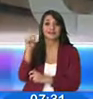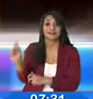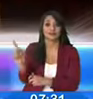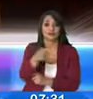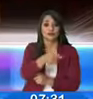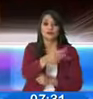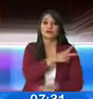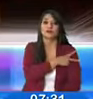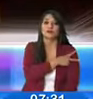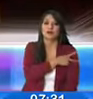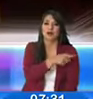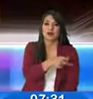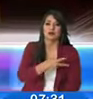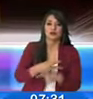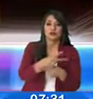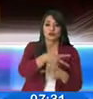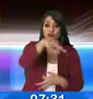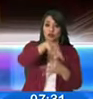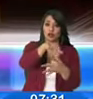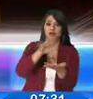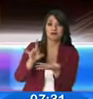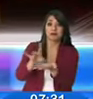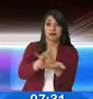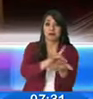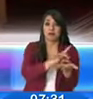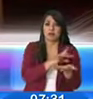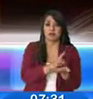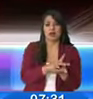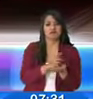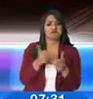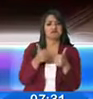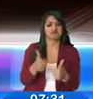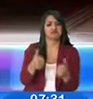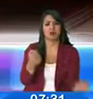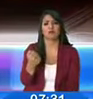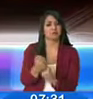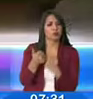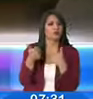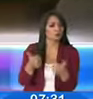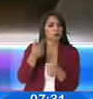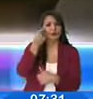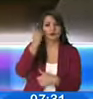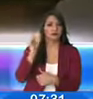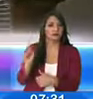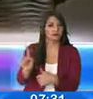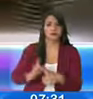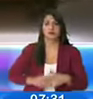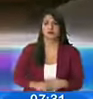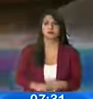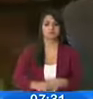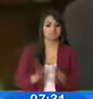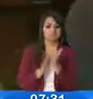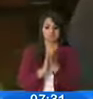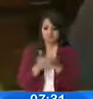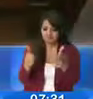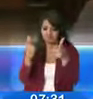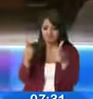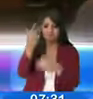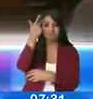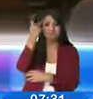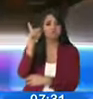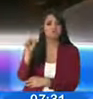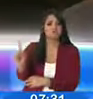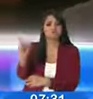funciones a los vocales del Consejo Nacional Electoral. Dicen que fue una decisión acertada. Yo aplaudo esa decisión. ¿Por